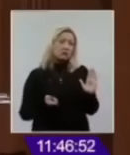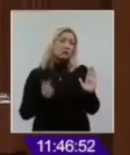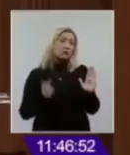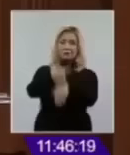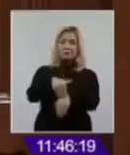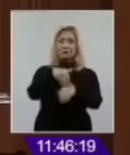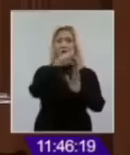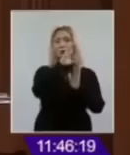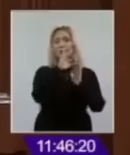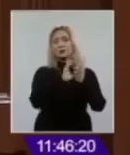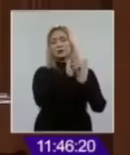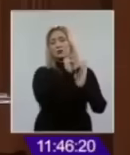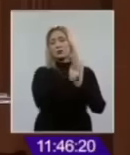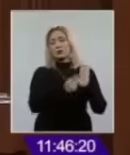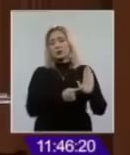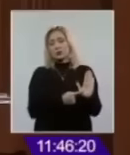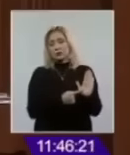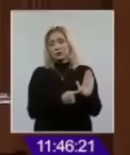Corte.